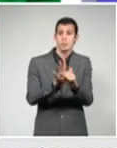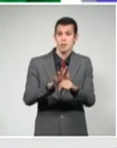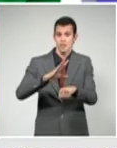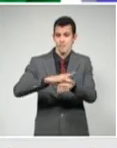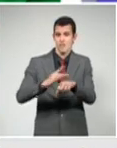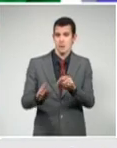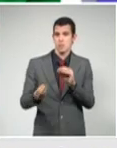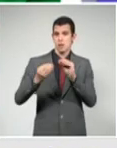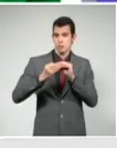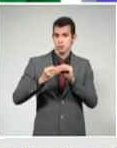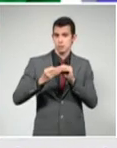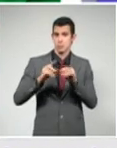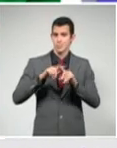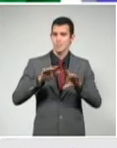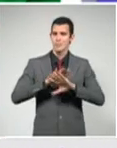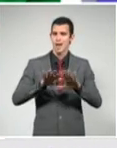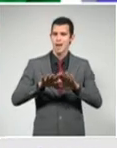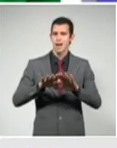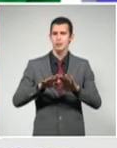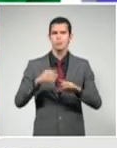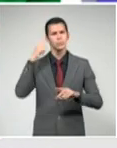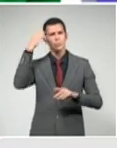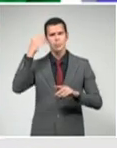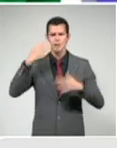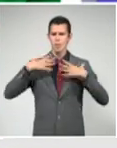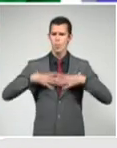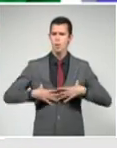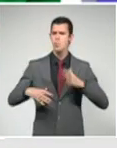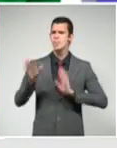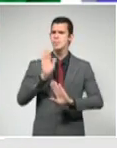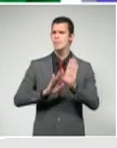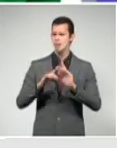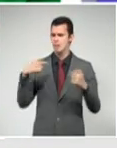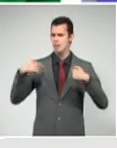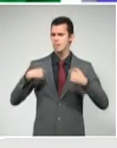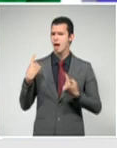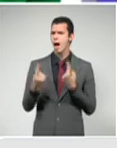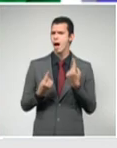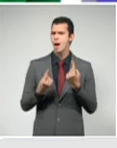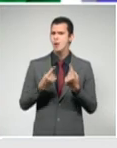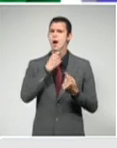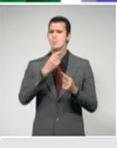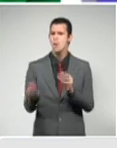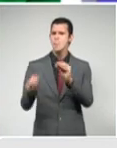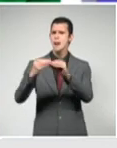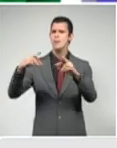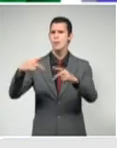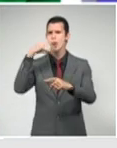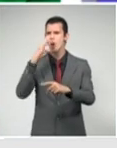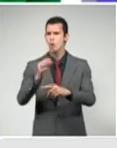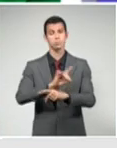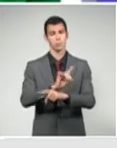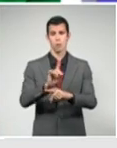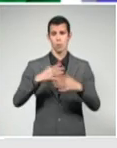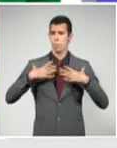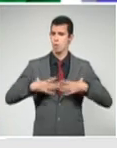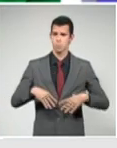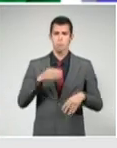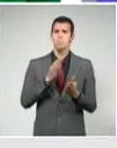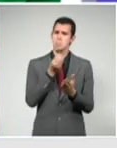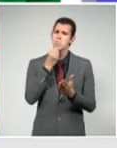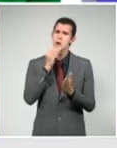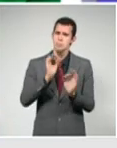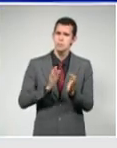enfermedad, porque no te desarrolla anticuerpos como tal. Y ahora sí termino para poder disfrutar, como lo hicimos el otro